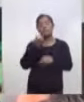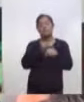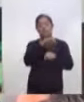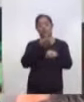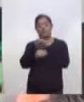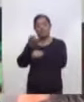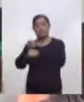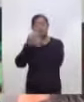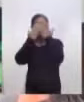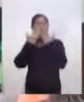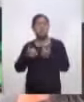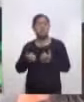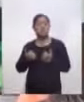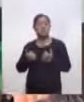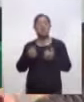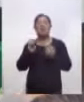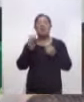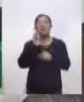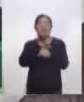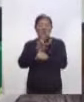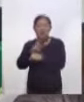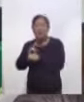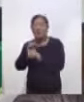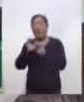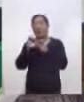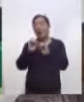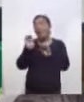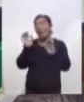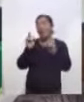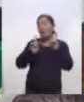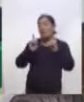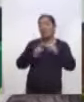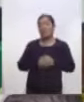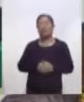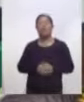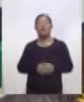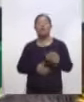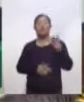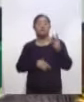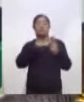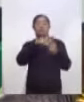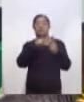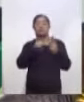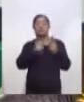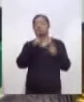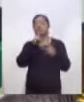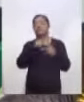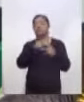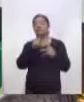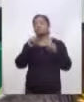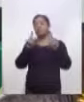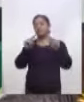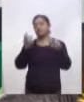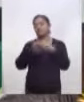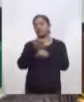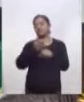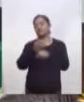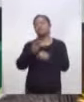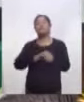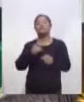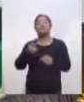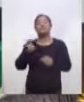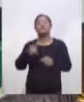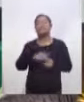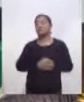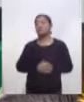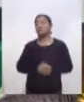que no han tenido ni casos en vigilancia ni casos positivos. Uno de ellos es el estado de Tlaxcala. ¿Esto por qué es? Porque al final de cuentas los